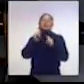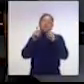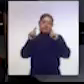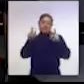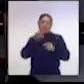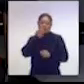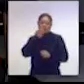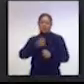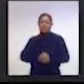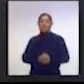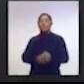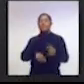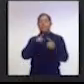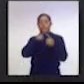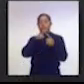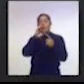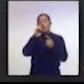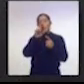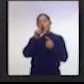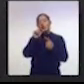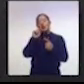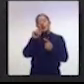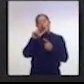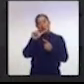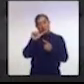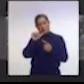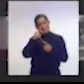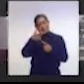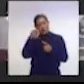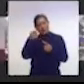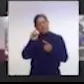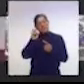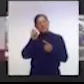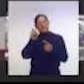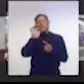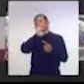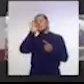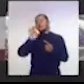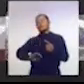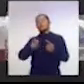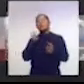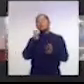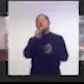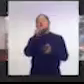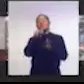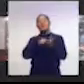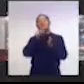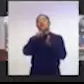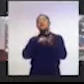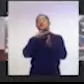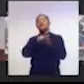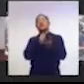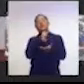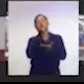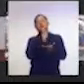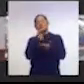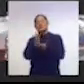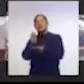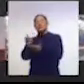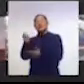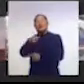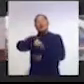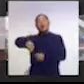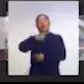becas es la beca Contlax, que consiste en un descuento de las colegiaturas a los estudiantes que tienen